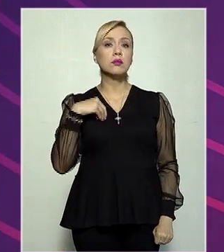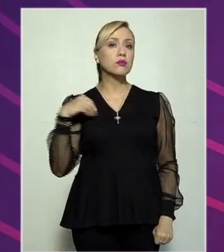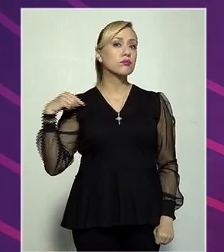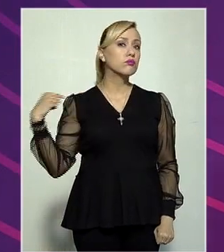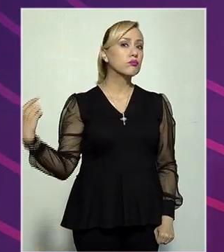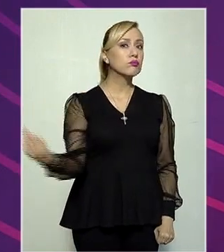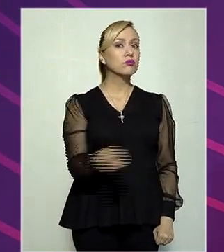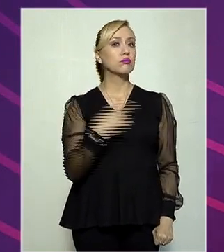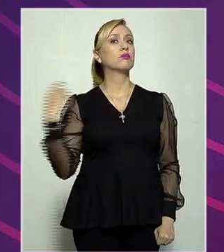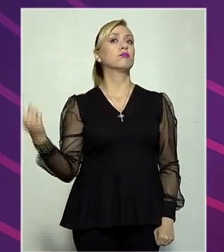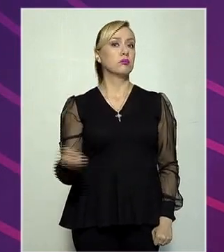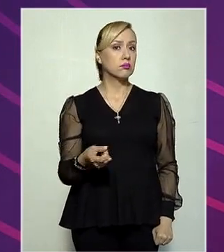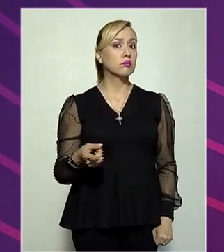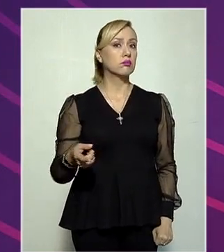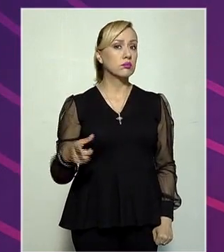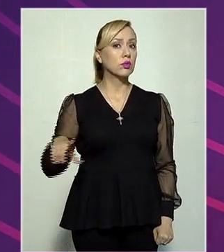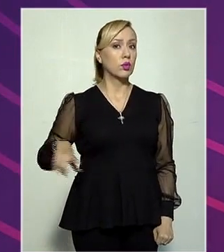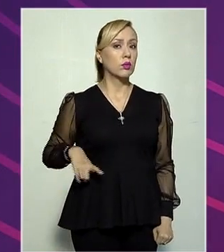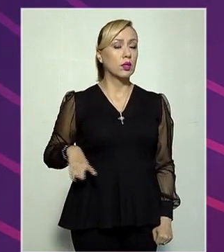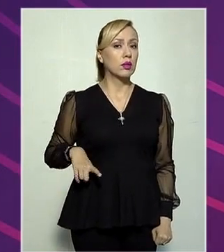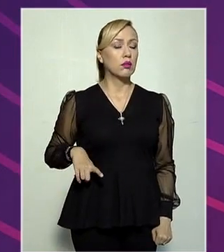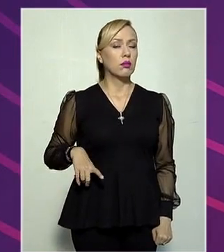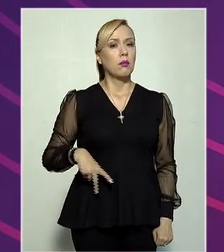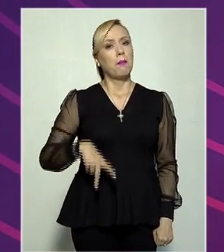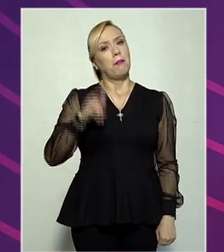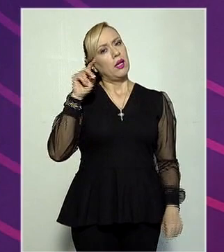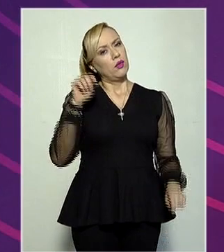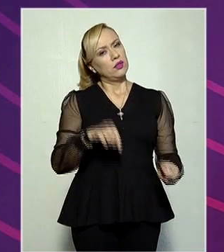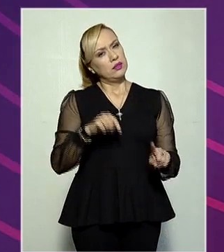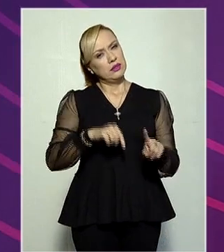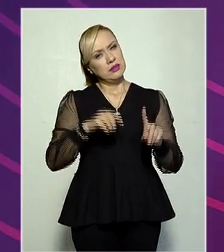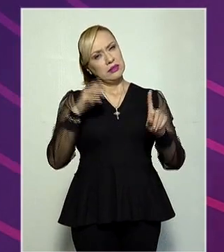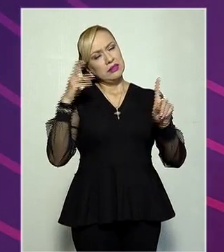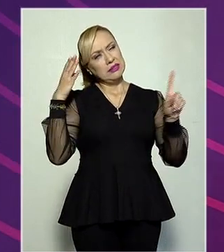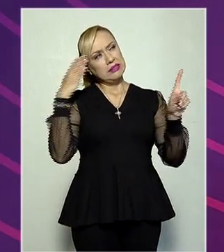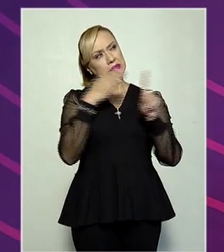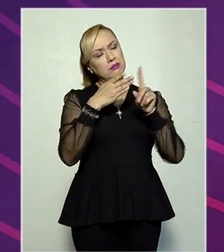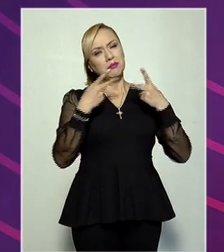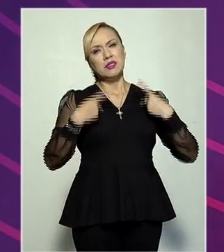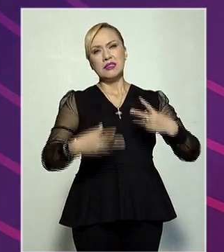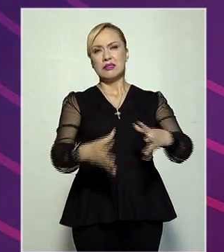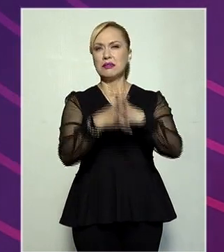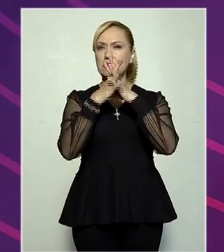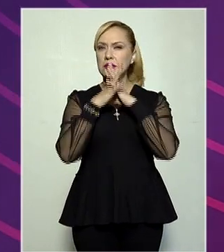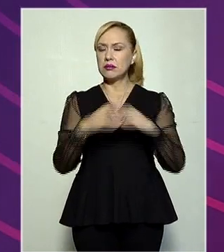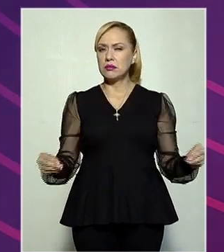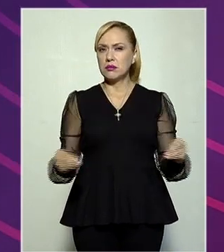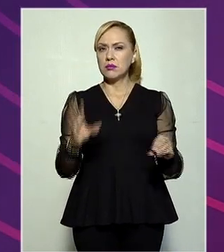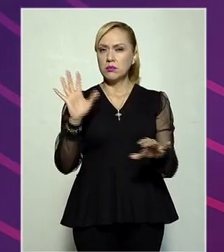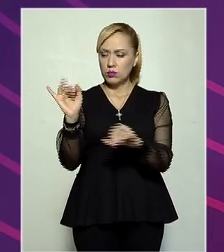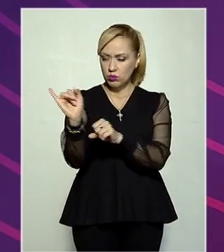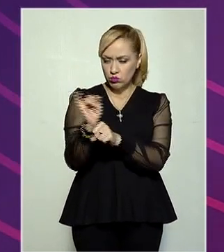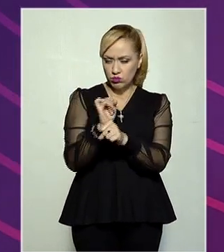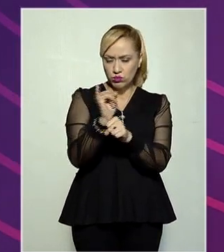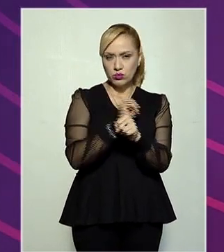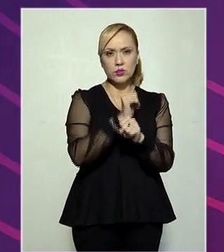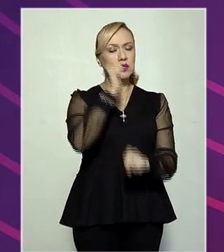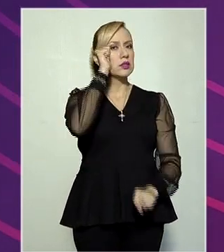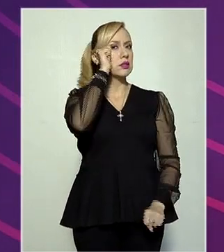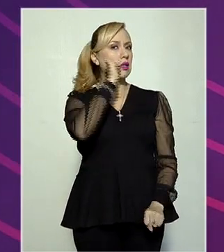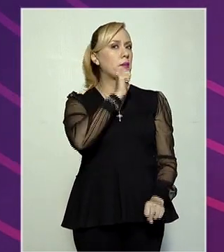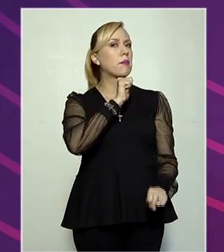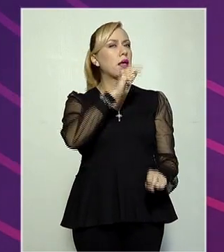que implican, pero en esta temática en particular de la desaparición, una investigación siempre tiene